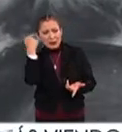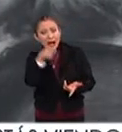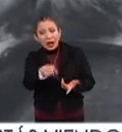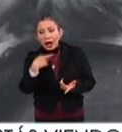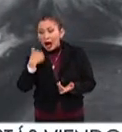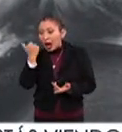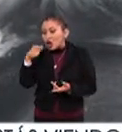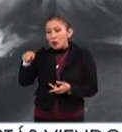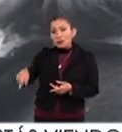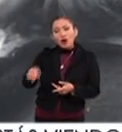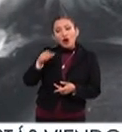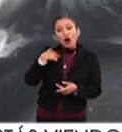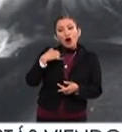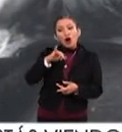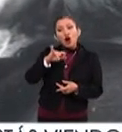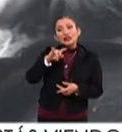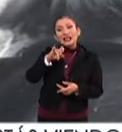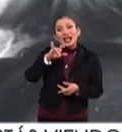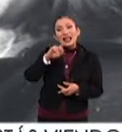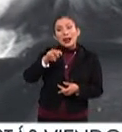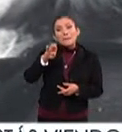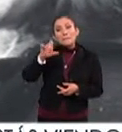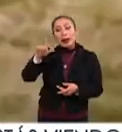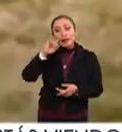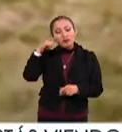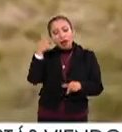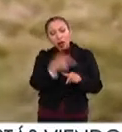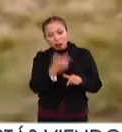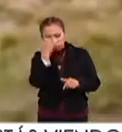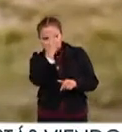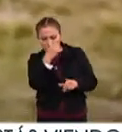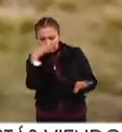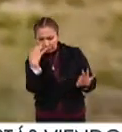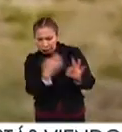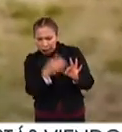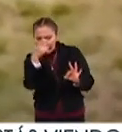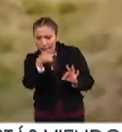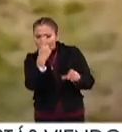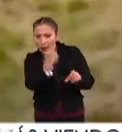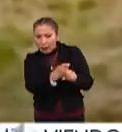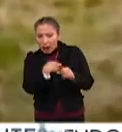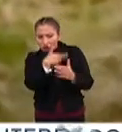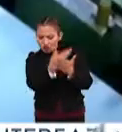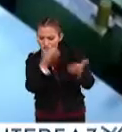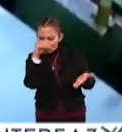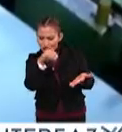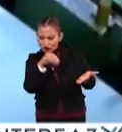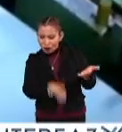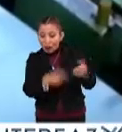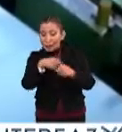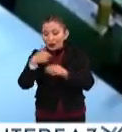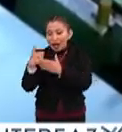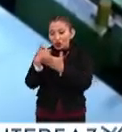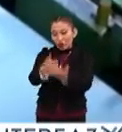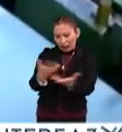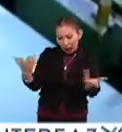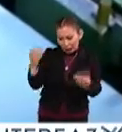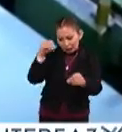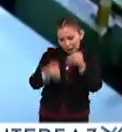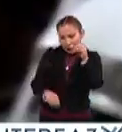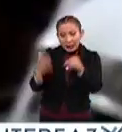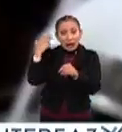contribución de la alumna de Ryle, Jocelyn Bell, quien detectó y analizó correctamente los primeros registros mientras ayudaba a construir